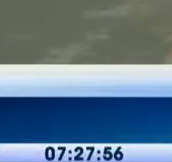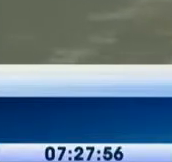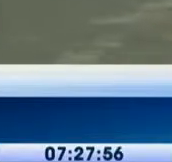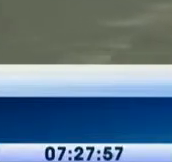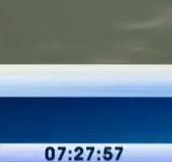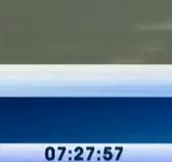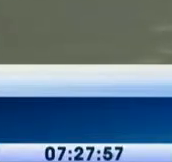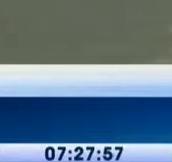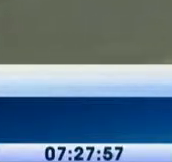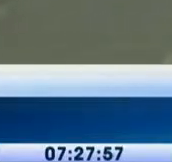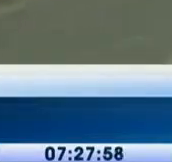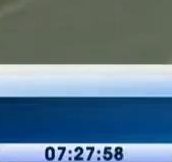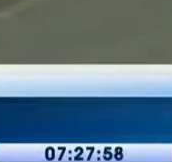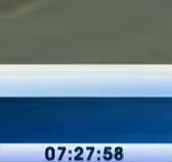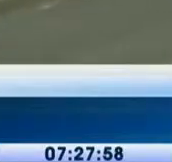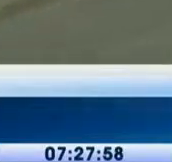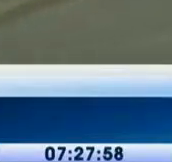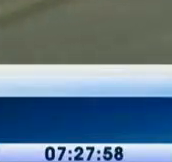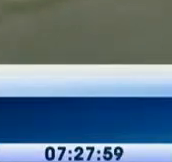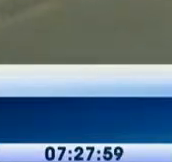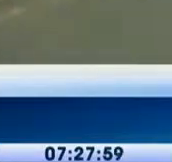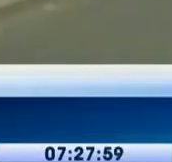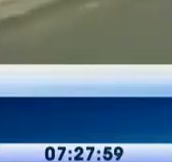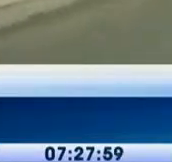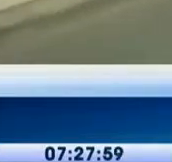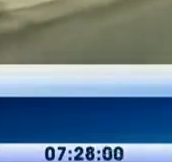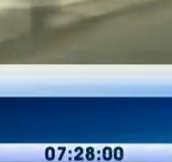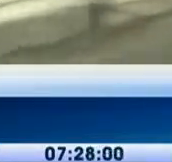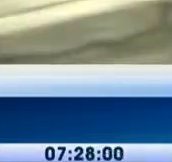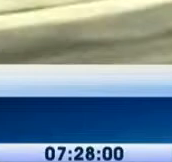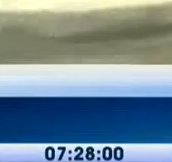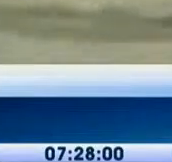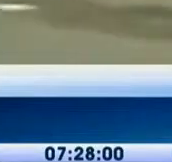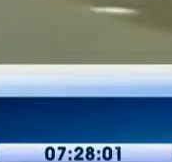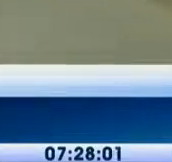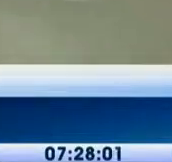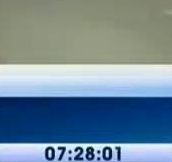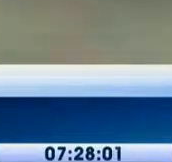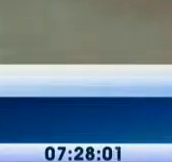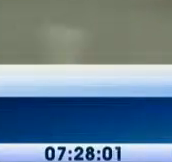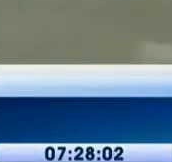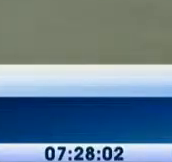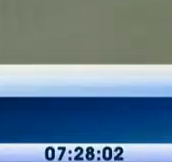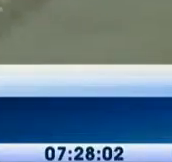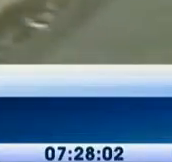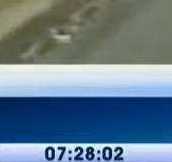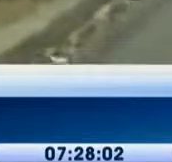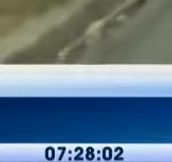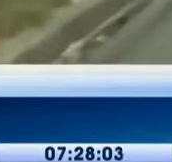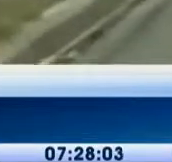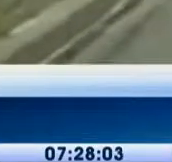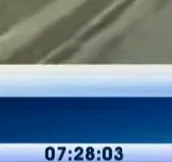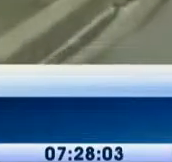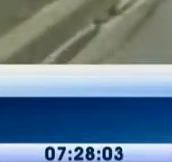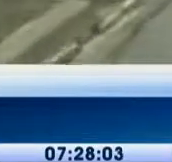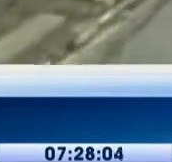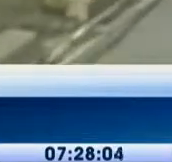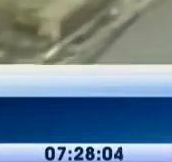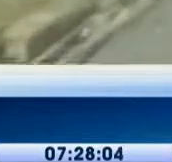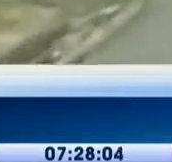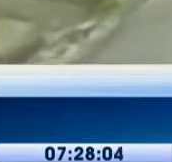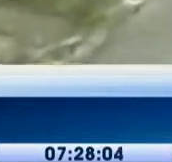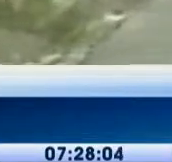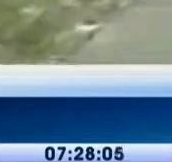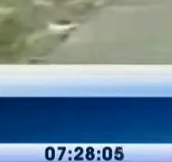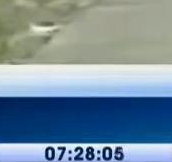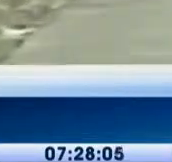allá. Y mire que el agua no se va. Según la constructora, cuando nosotros le dijimos que deje la rejilla en cada esquina, como es lo normal, dijeron que no, que iban a dejar un desnivel, que el agua